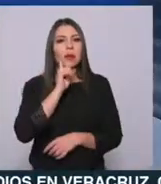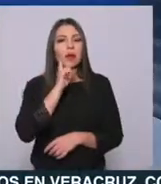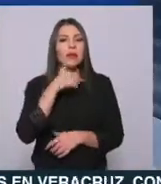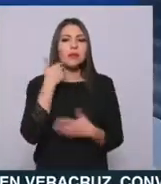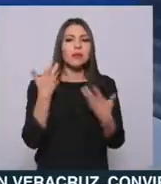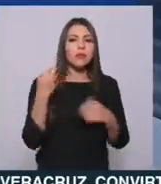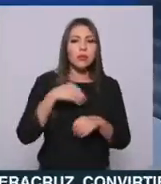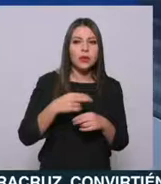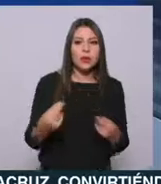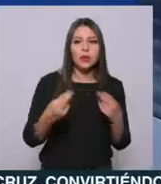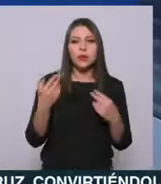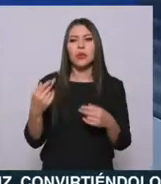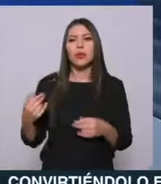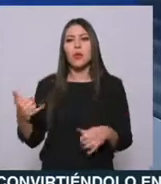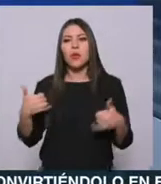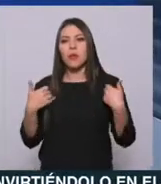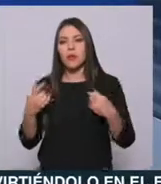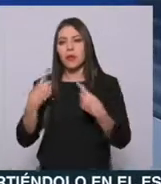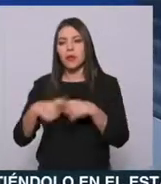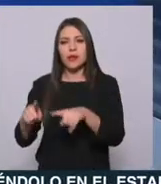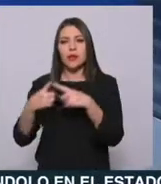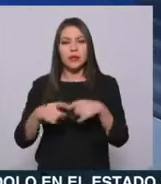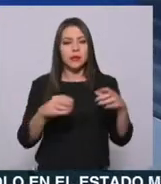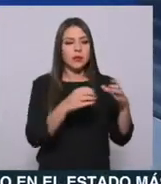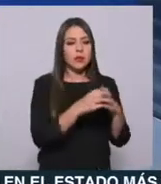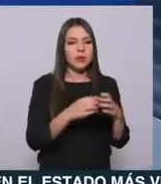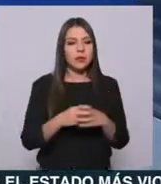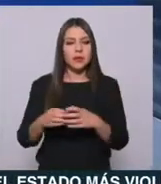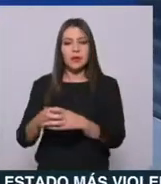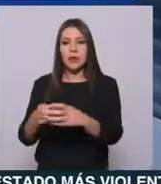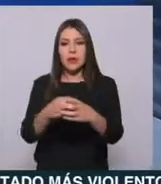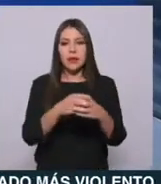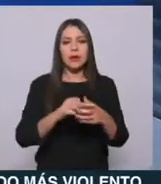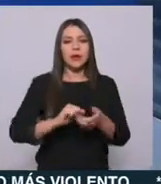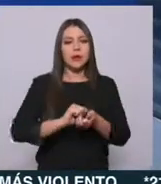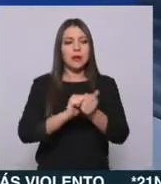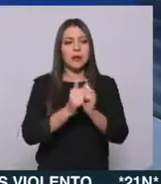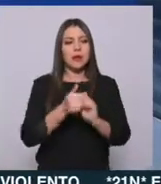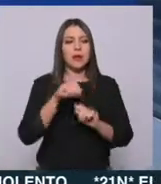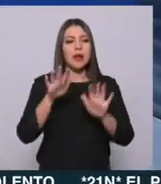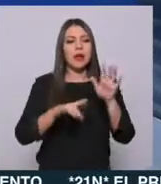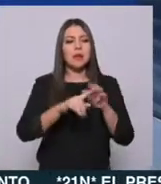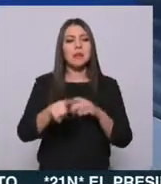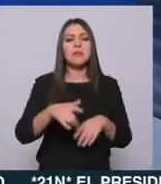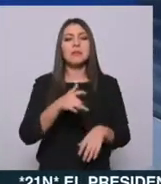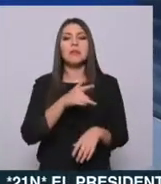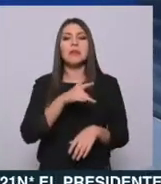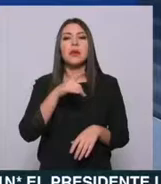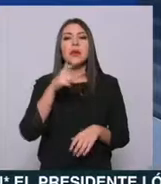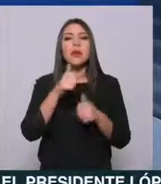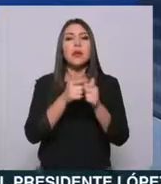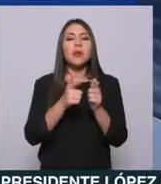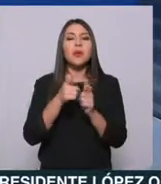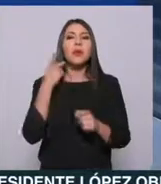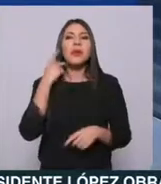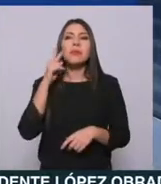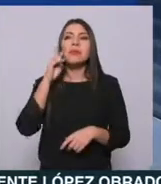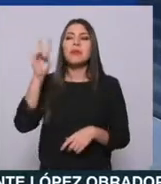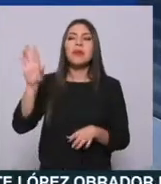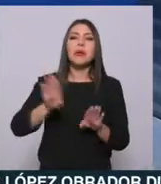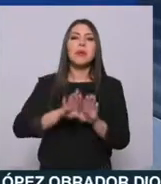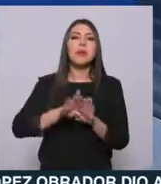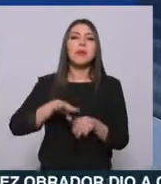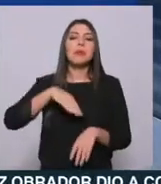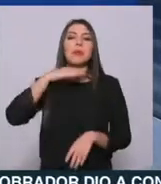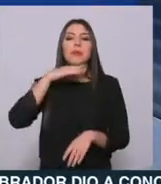jóvenes, sectores en general que en algún modo ellos han perdido la visibilidad en los partidos. Entonces creo que es una